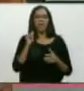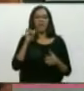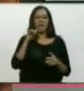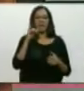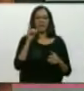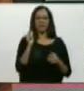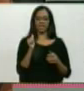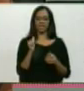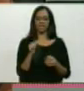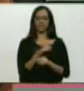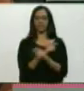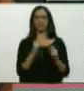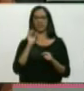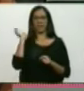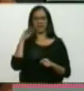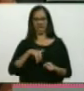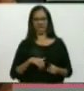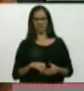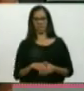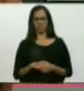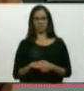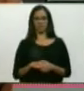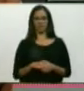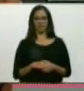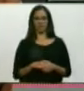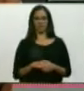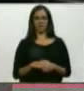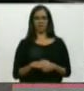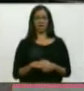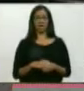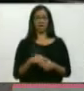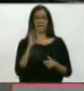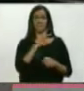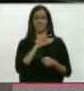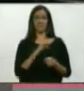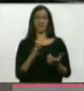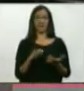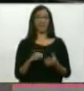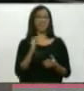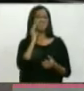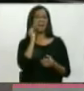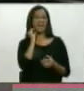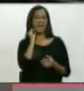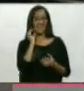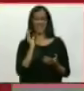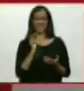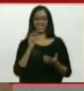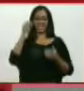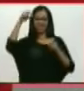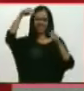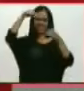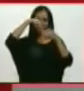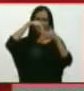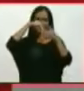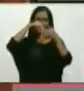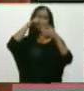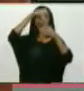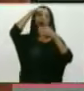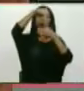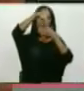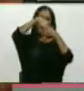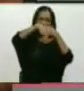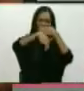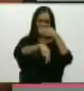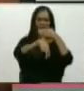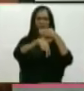en Maracaibo. ¿Ah? Por cierto, la señora es experta lanzándose en mecate, ¿no? Sí, porque haciendo ella se escapó rapel. Mango, mira. No, eso